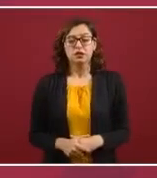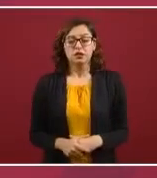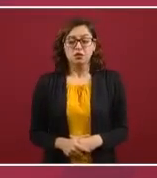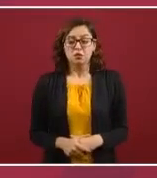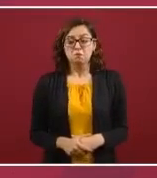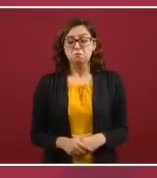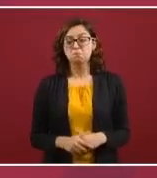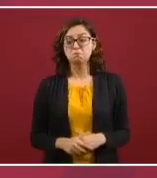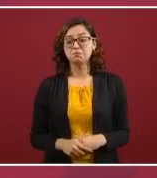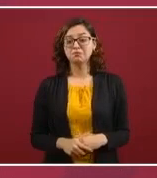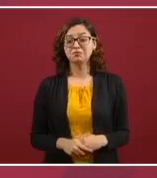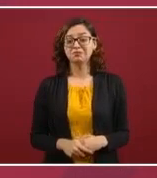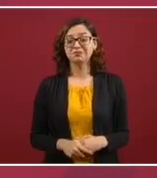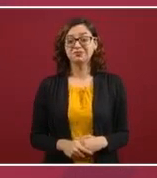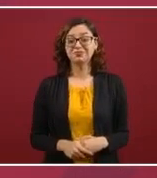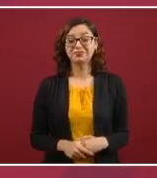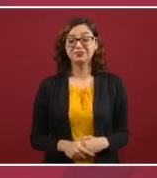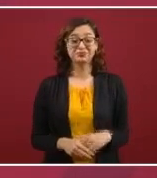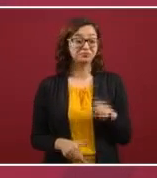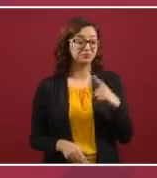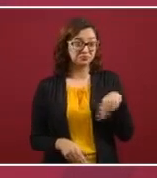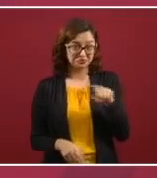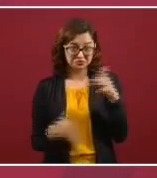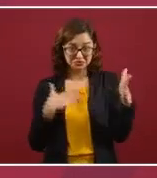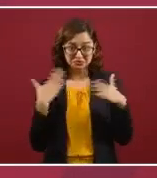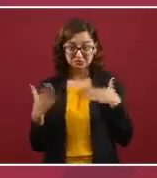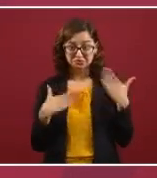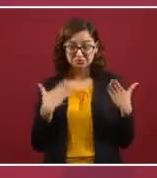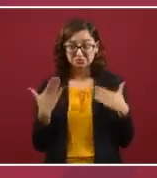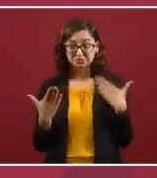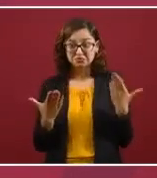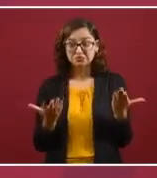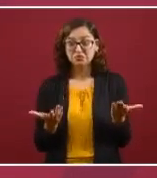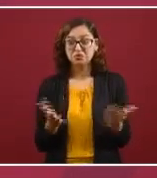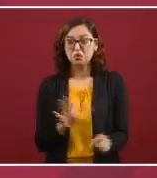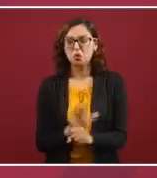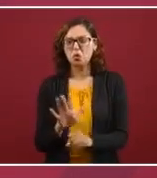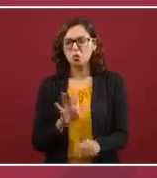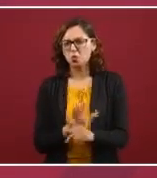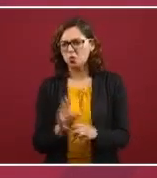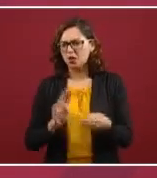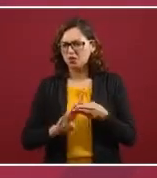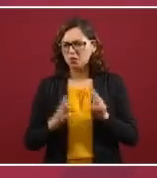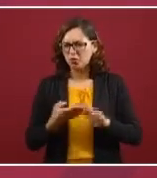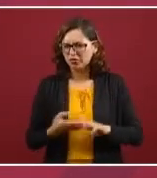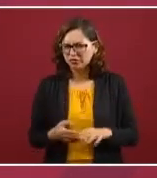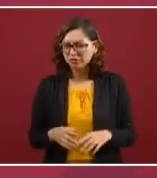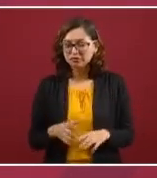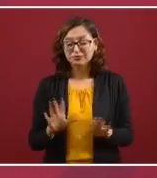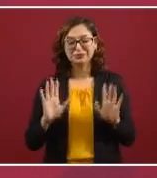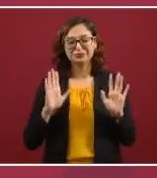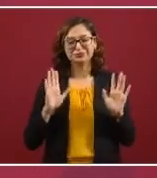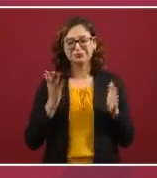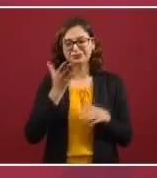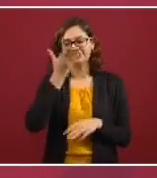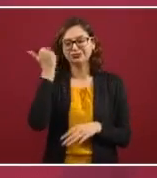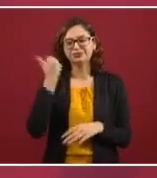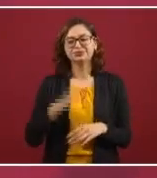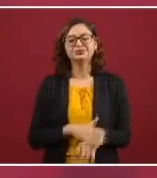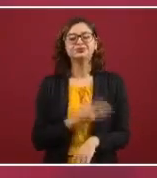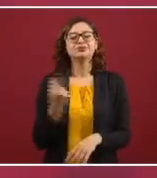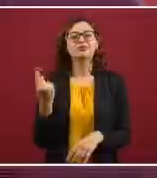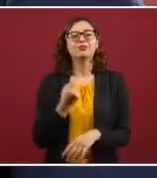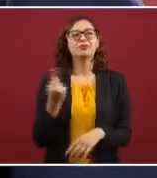pero no sé por qué motivo, porque desde hace algún